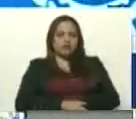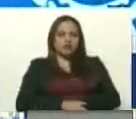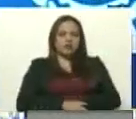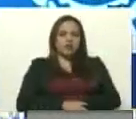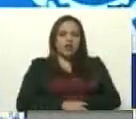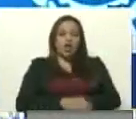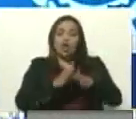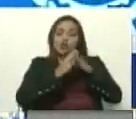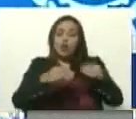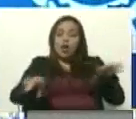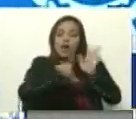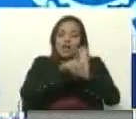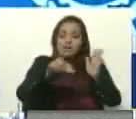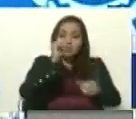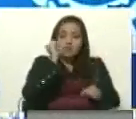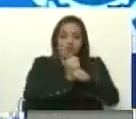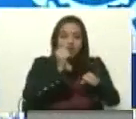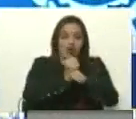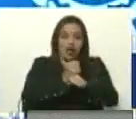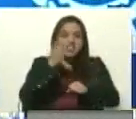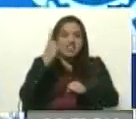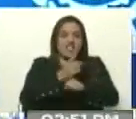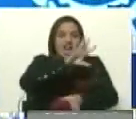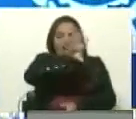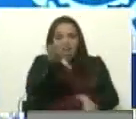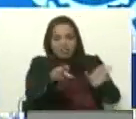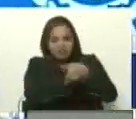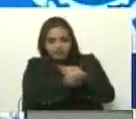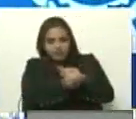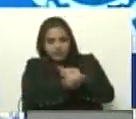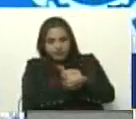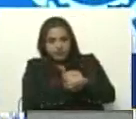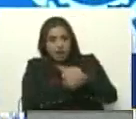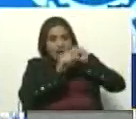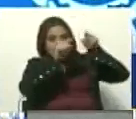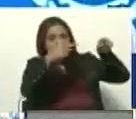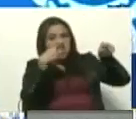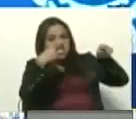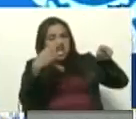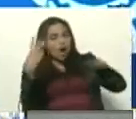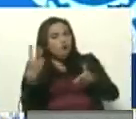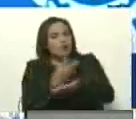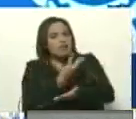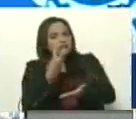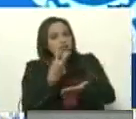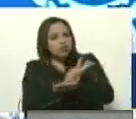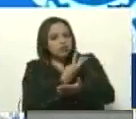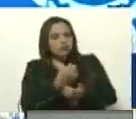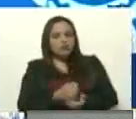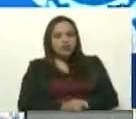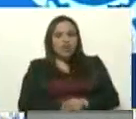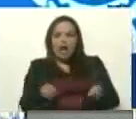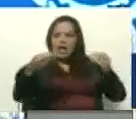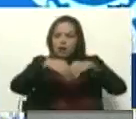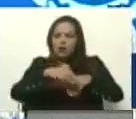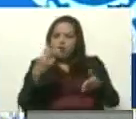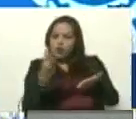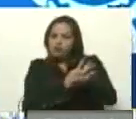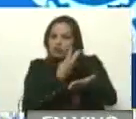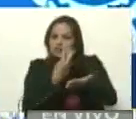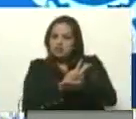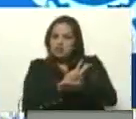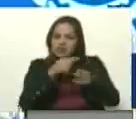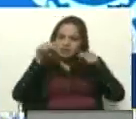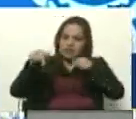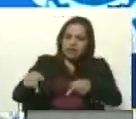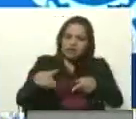las legislaciones laborales debían adaptarse al mandato de Washington, al consenso de Washington, que era este,